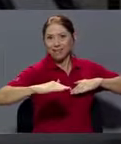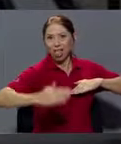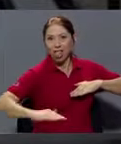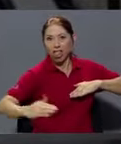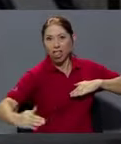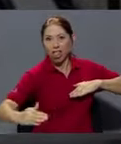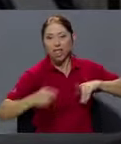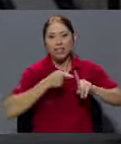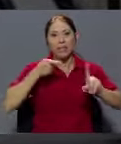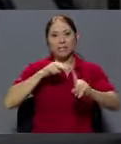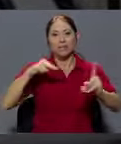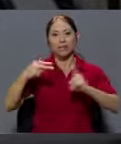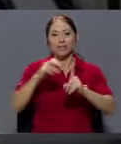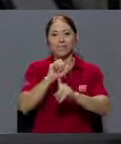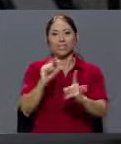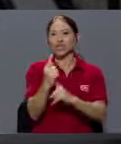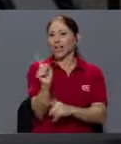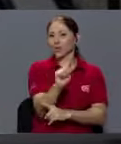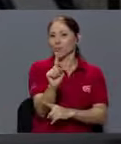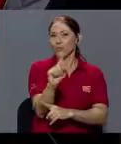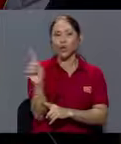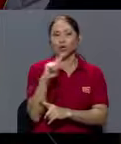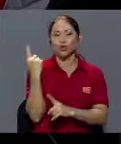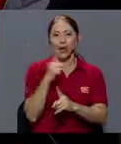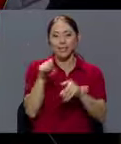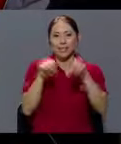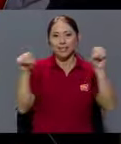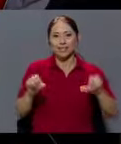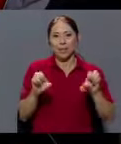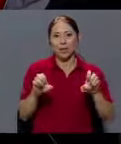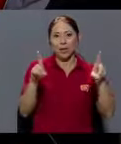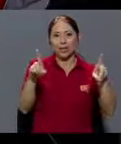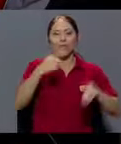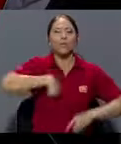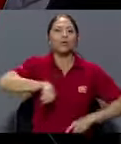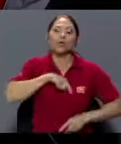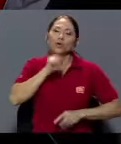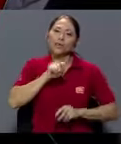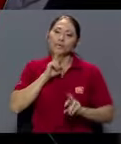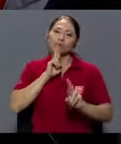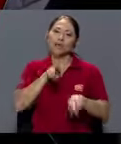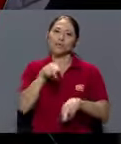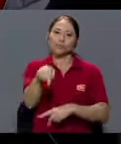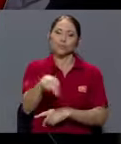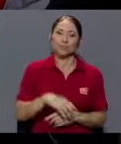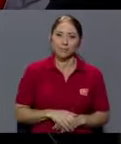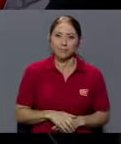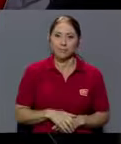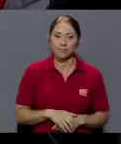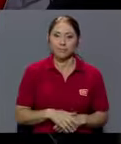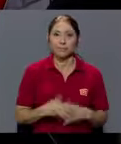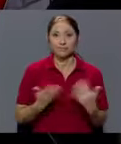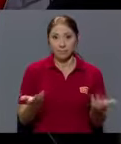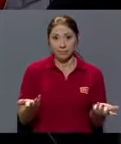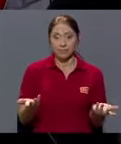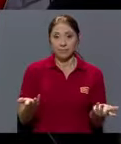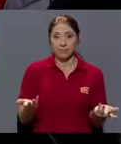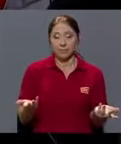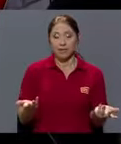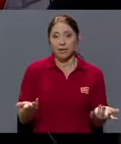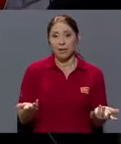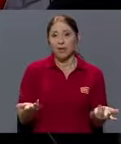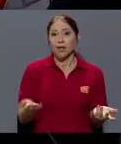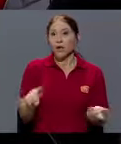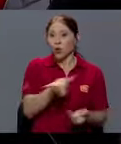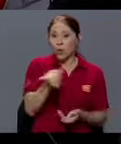está parejo, no solo en el sistema educativo. Y creo que como sistema educativo tenemos que dar respuesta a eso. Como el sector que